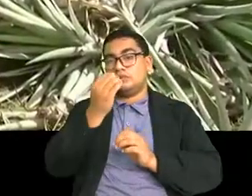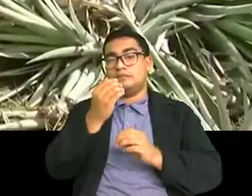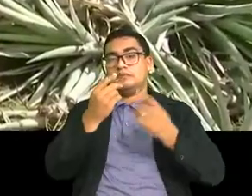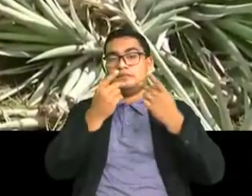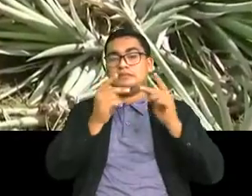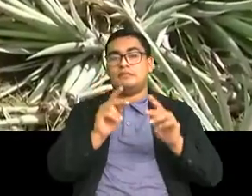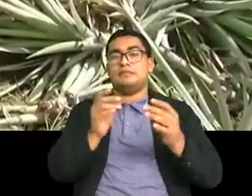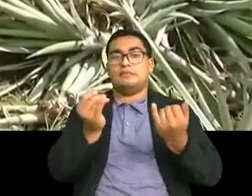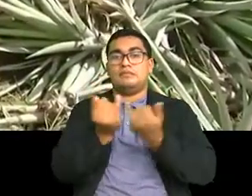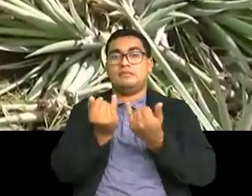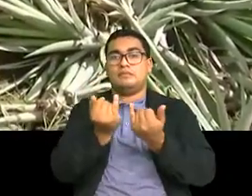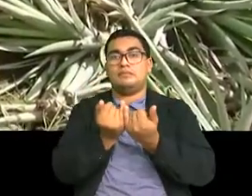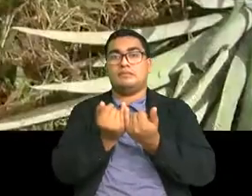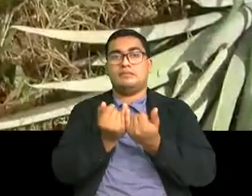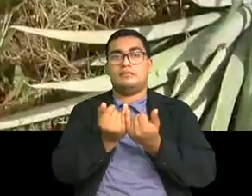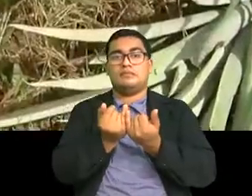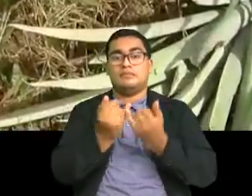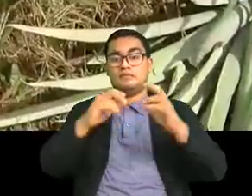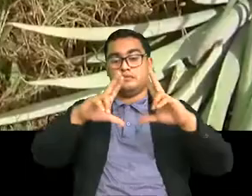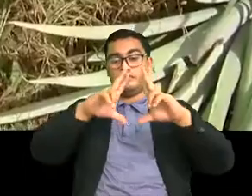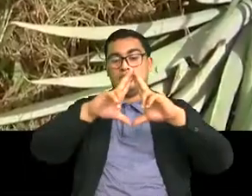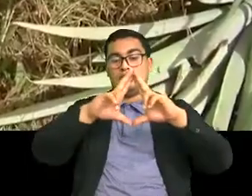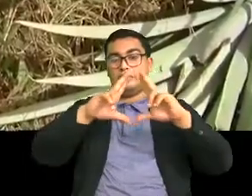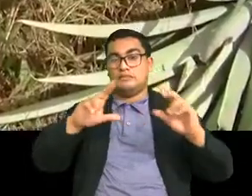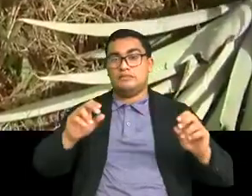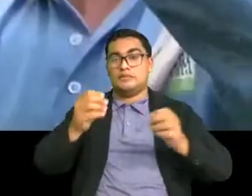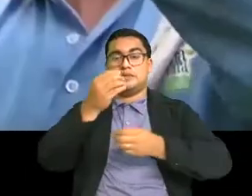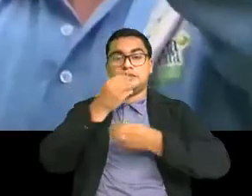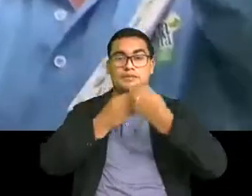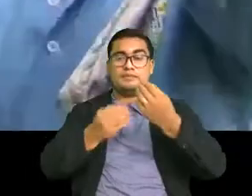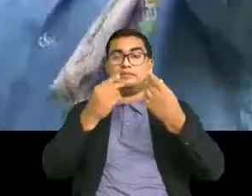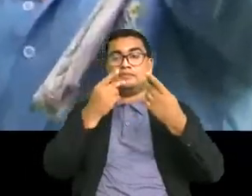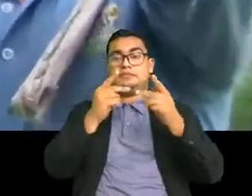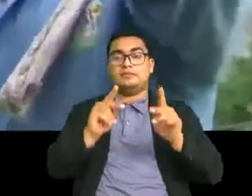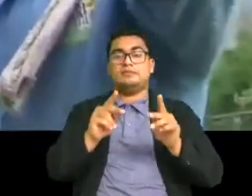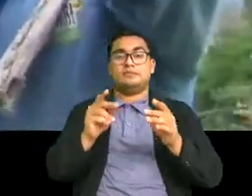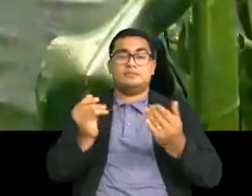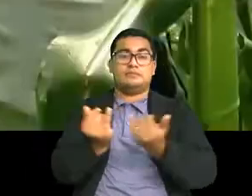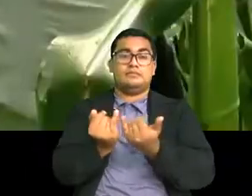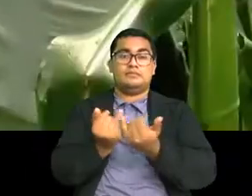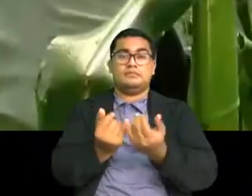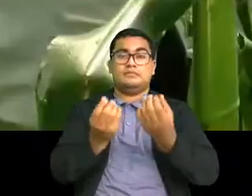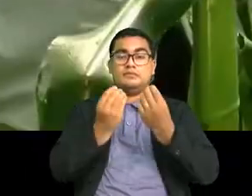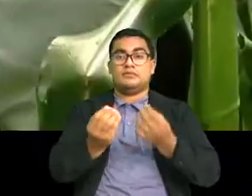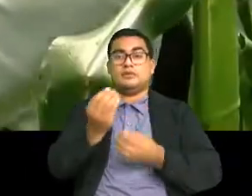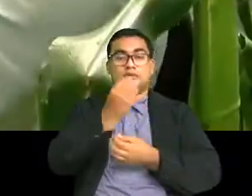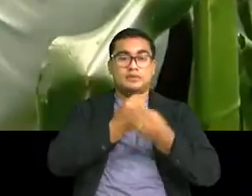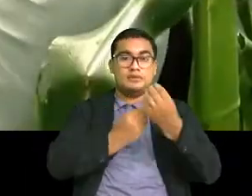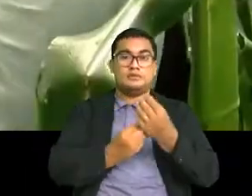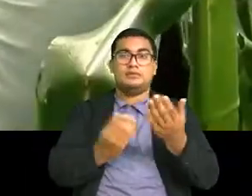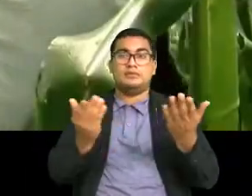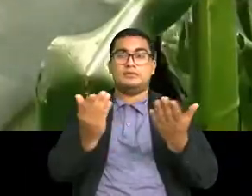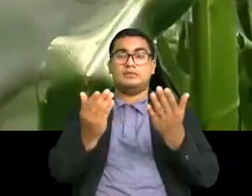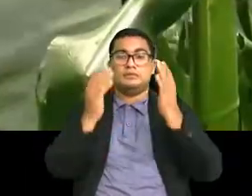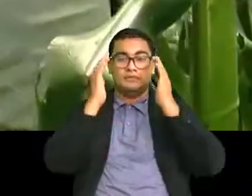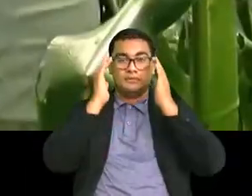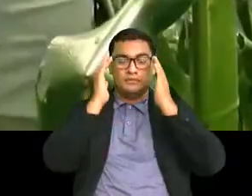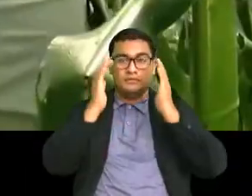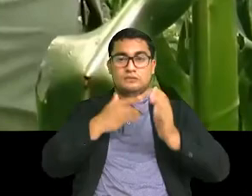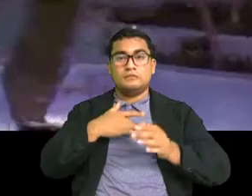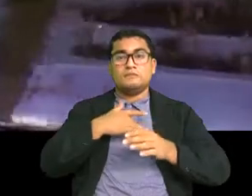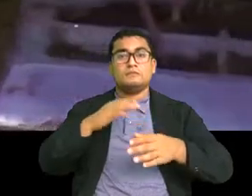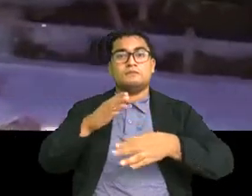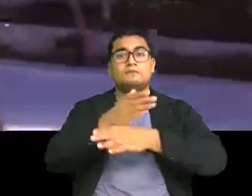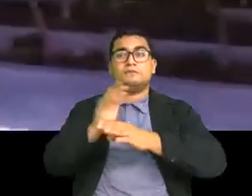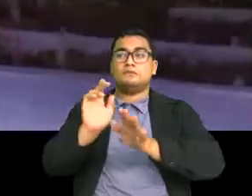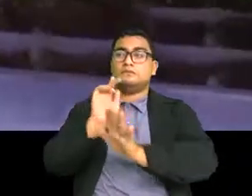aseguramos los alimentos de nuestro país pero también seguramente estamos asegurando muchos alimentos que se van a demandar o se van a requerir en otros países